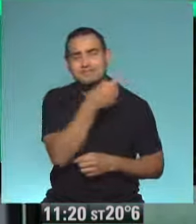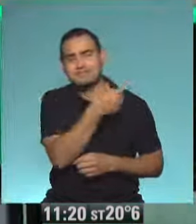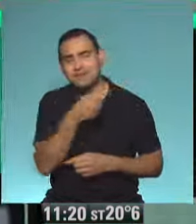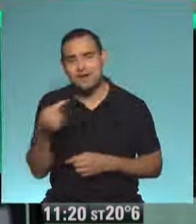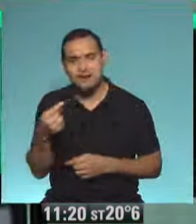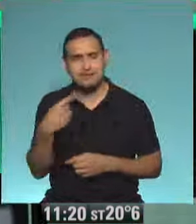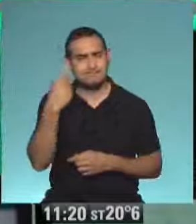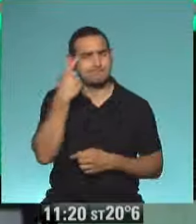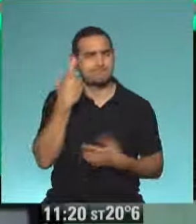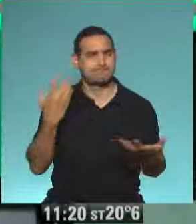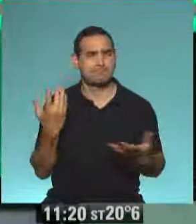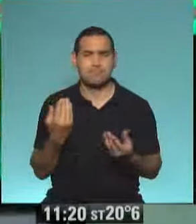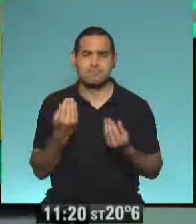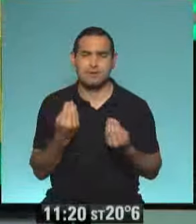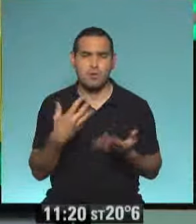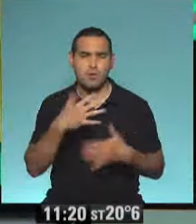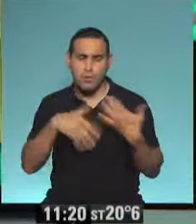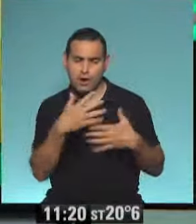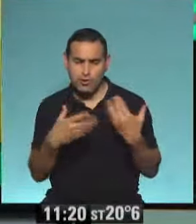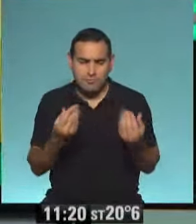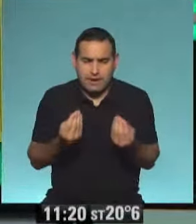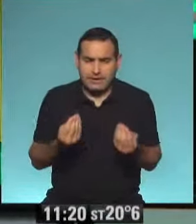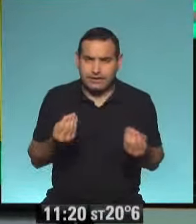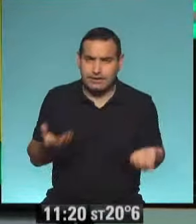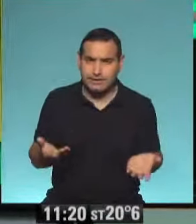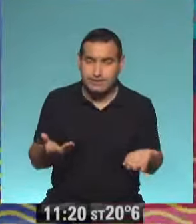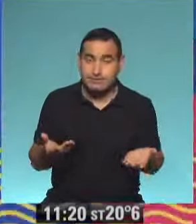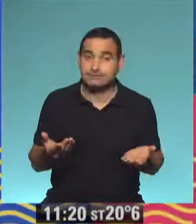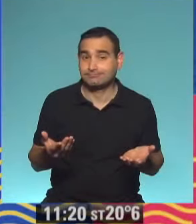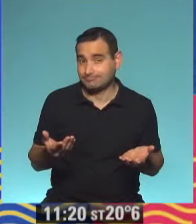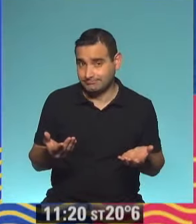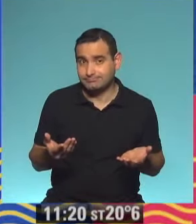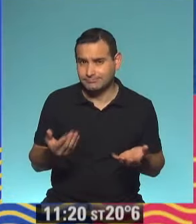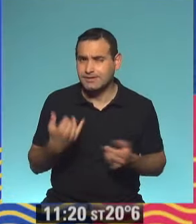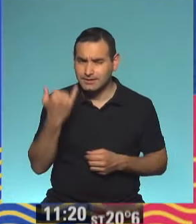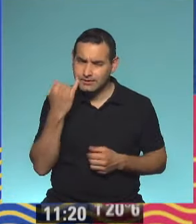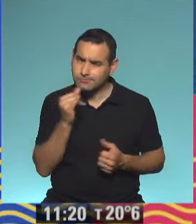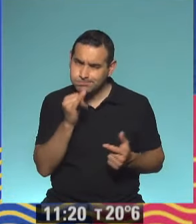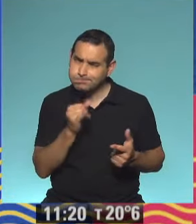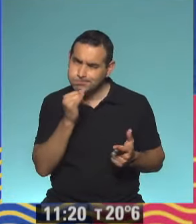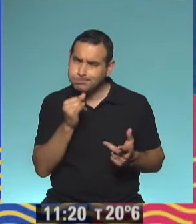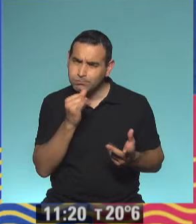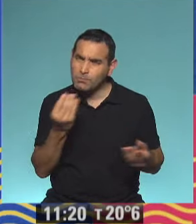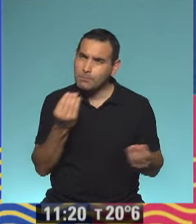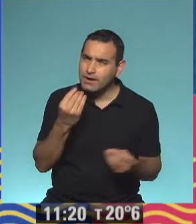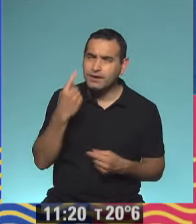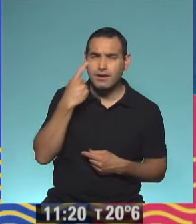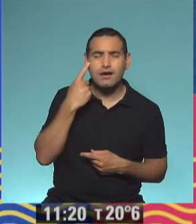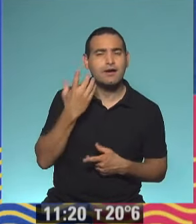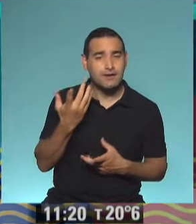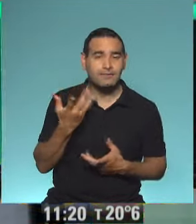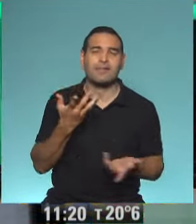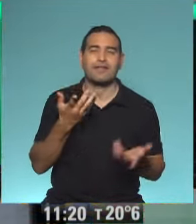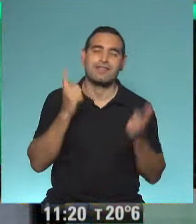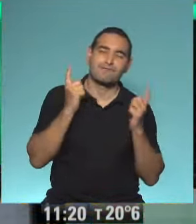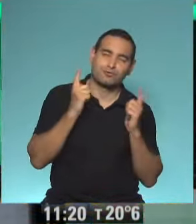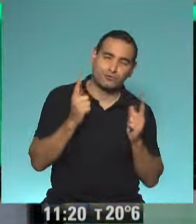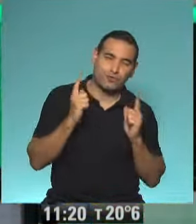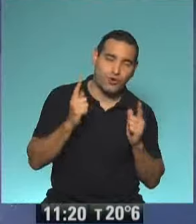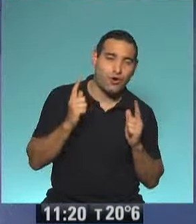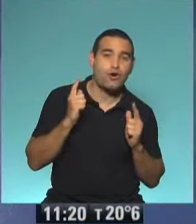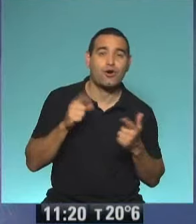estuvimos preguntando para qué jugamos. Bueno, ya nos fuimos dando algunas ideas de para qué jugamos, sí, ¿no? Sí, jugamos para